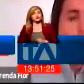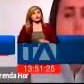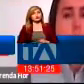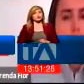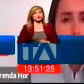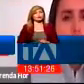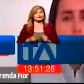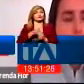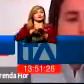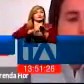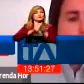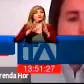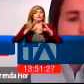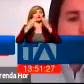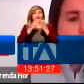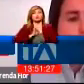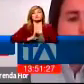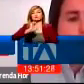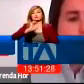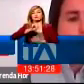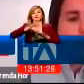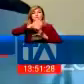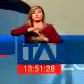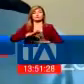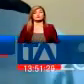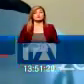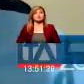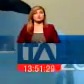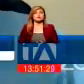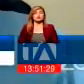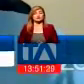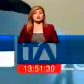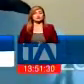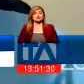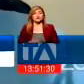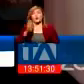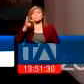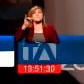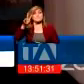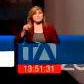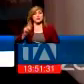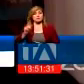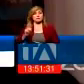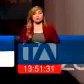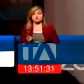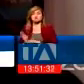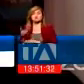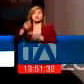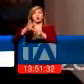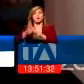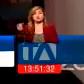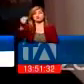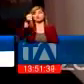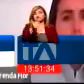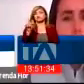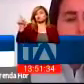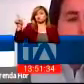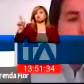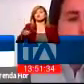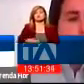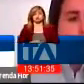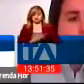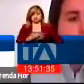Esta fue la primera reunión del Comité de Ética de la Asamblea Nacional. Eddie Peñafiel del BID fue quien mocionó el nombre de Fernando Callejas para que se